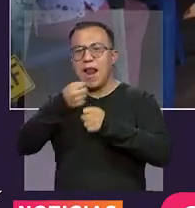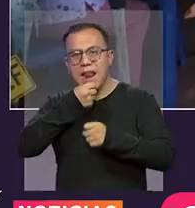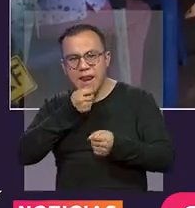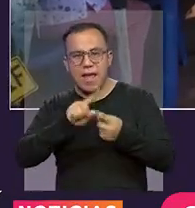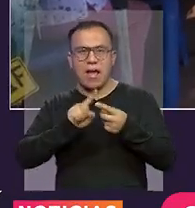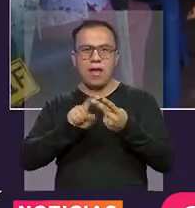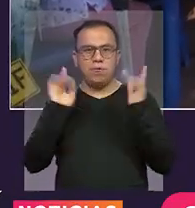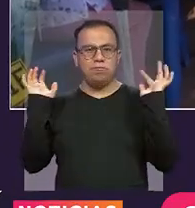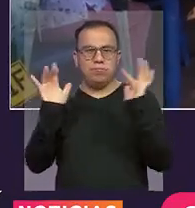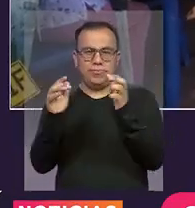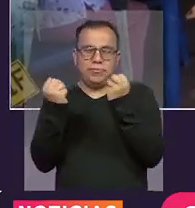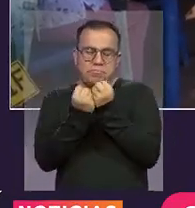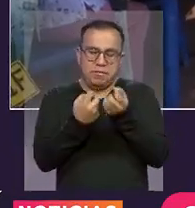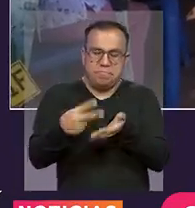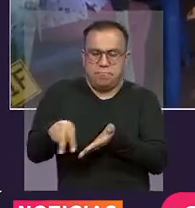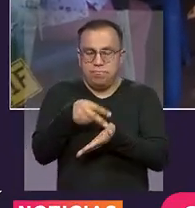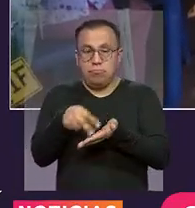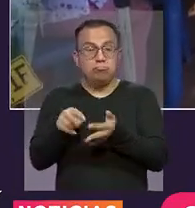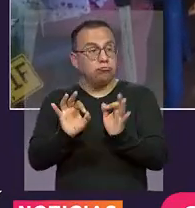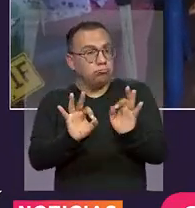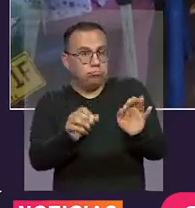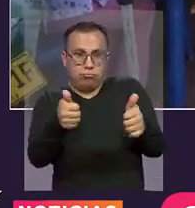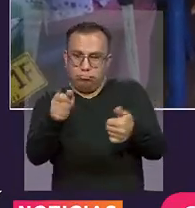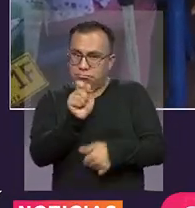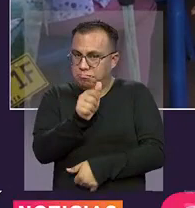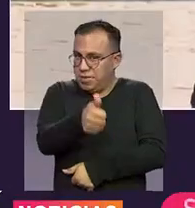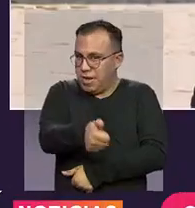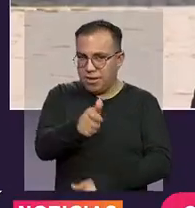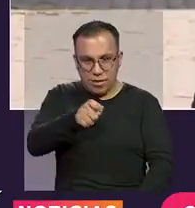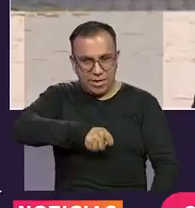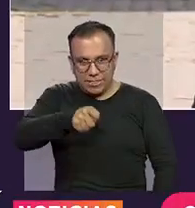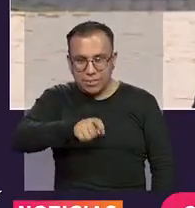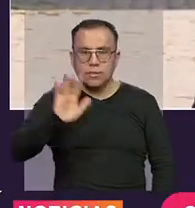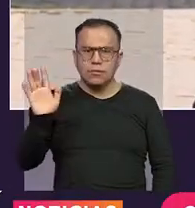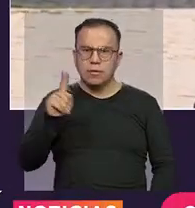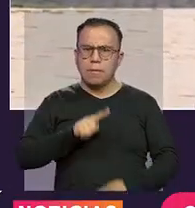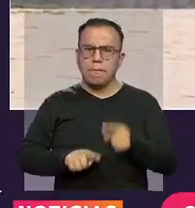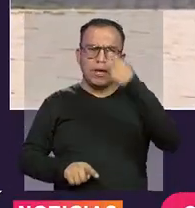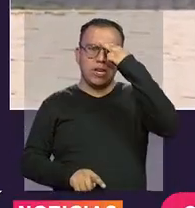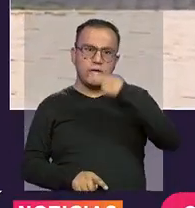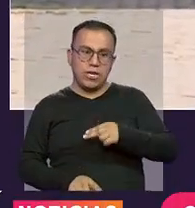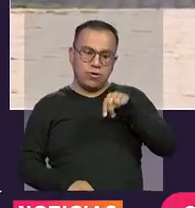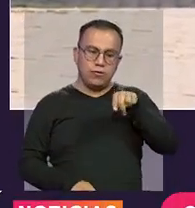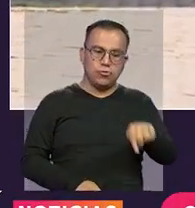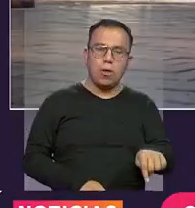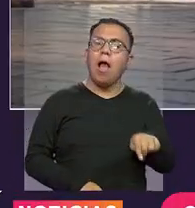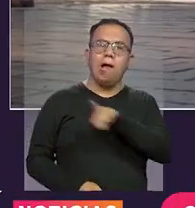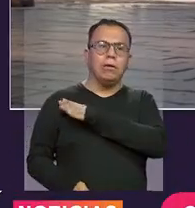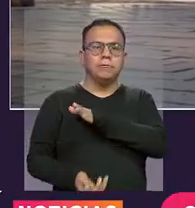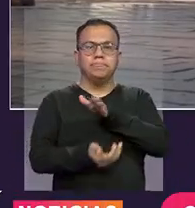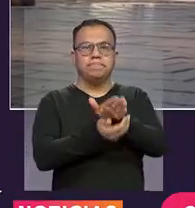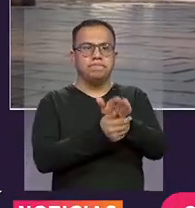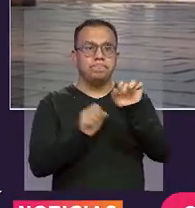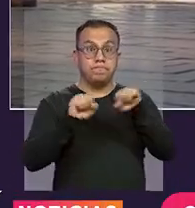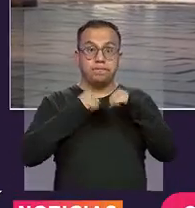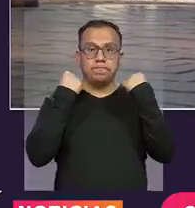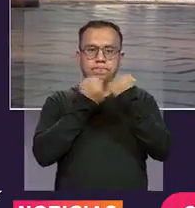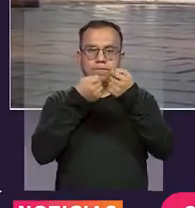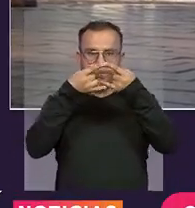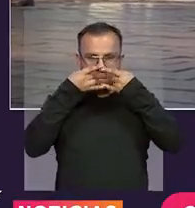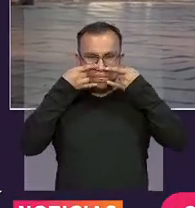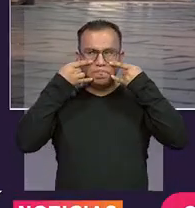una discoteca, lo cual es absolutamente válido e incluso necesario. Pero los hijos de ese adulto deben estar dentro del aula